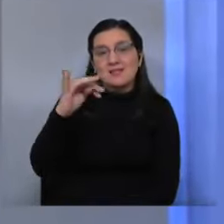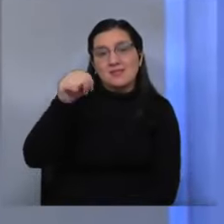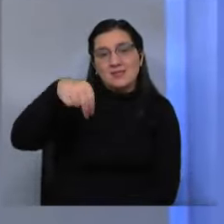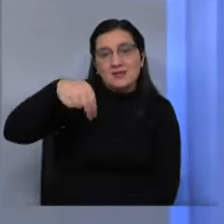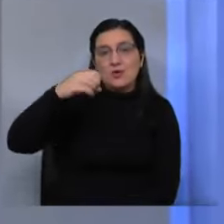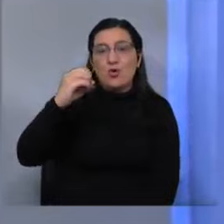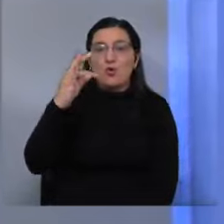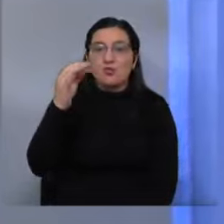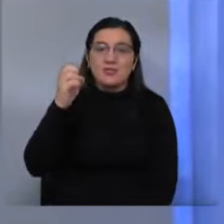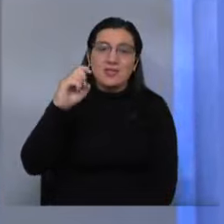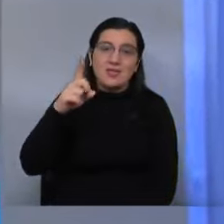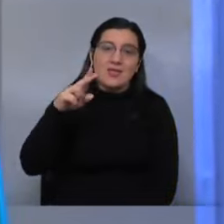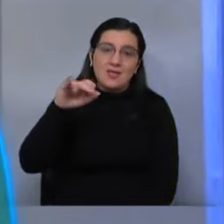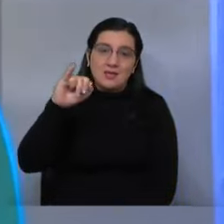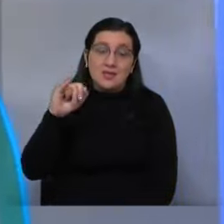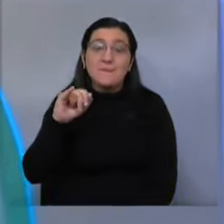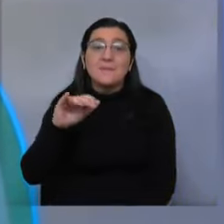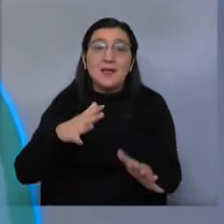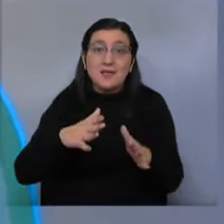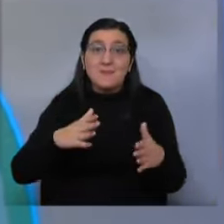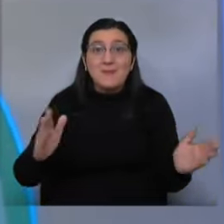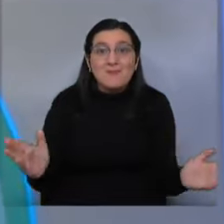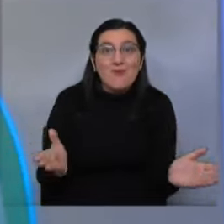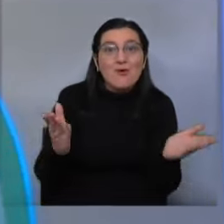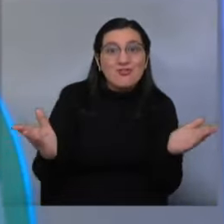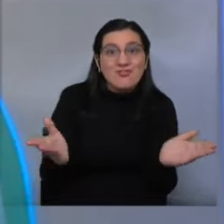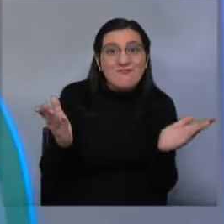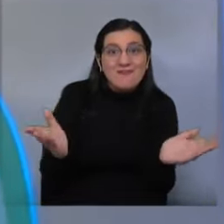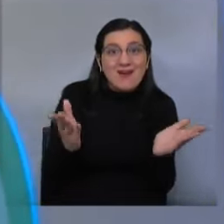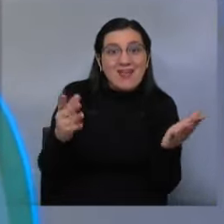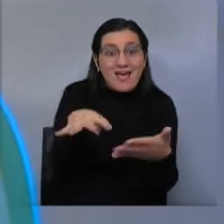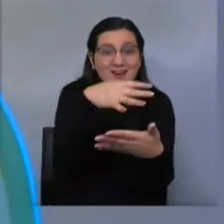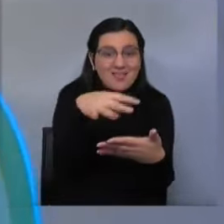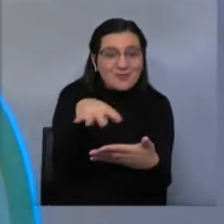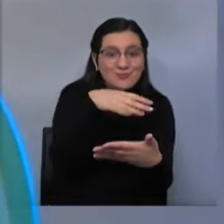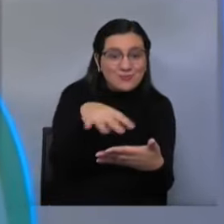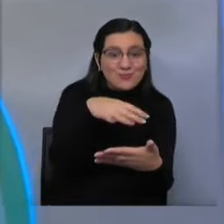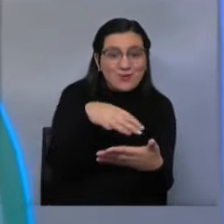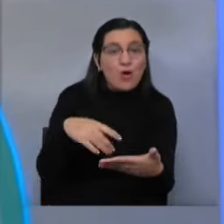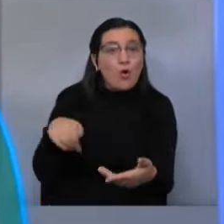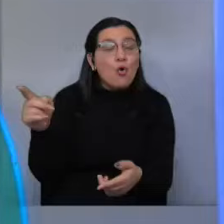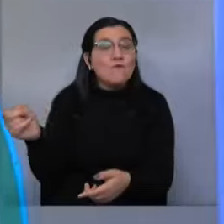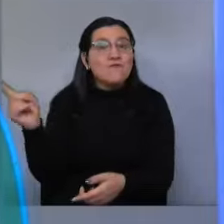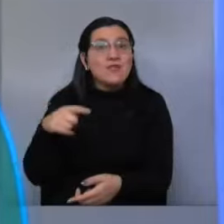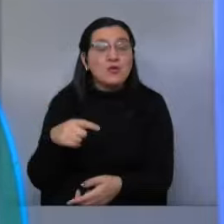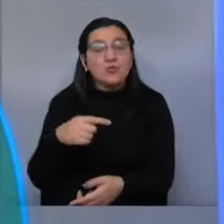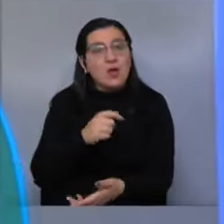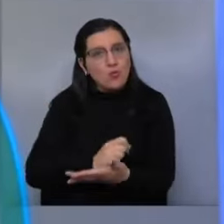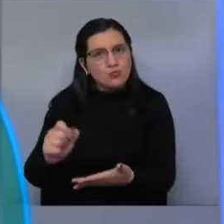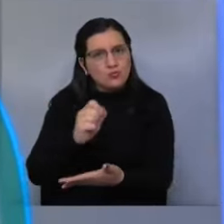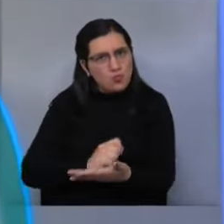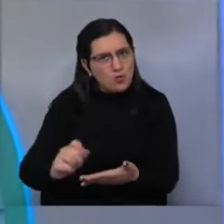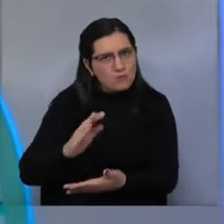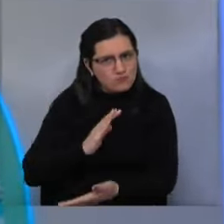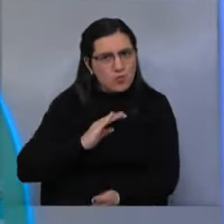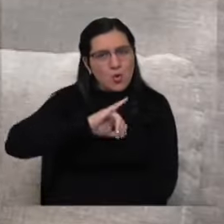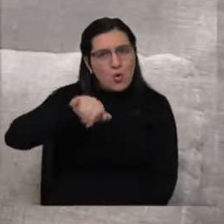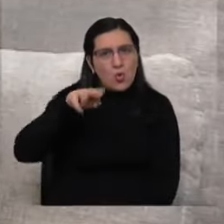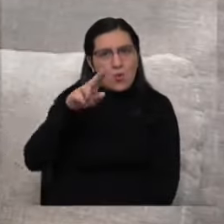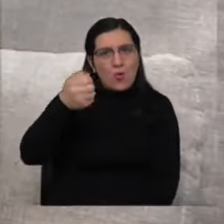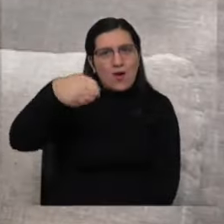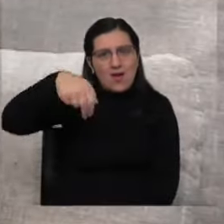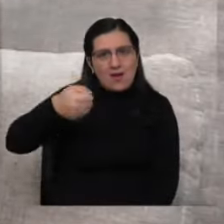otegui para seguir motivando a la lectura señoras y señores y hoy nos trae tremenda autora Juana de barburu o Juana de América qué